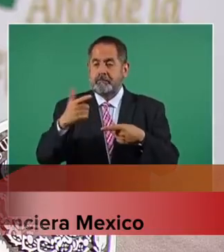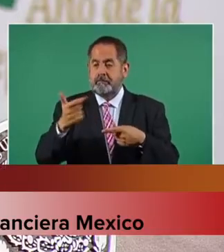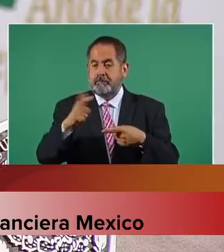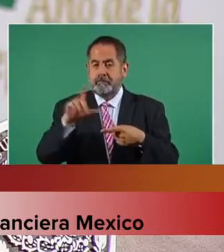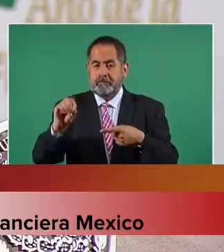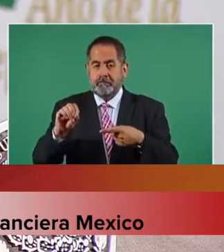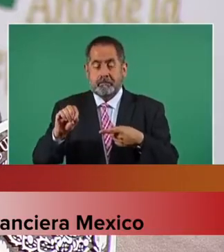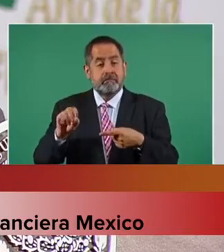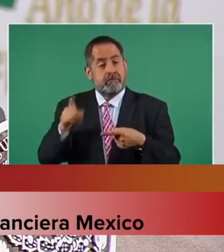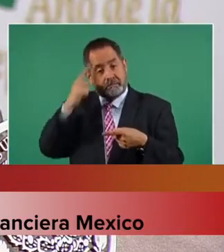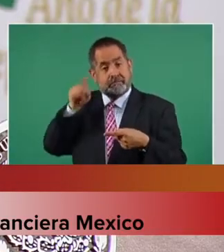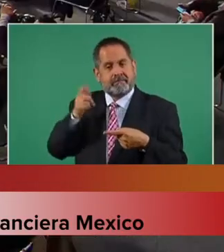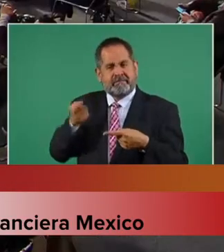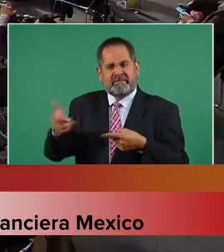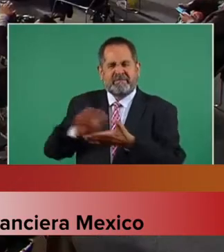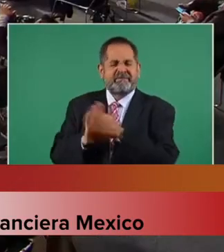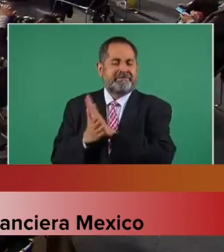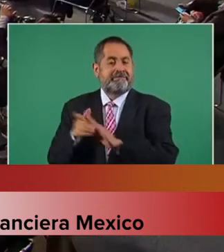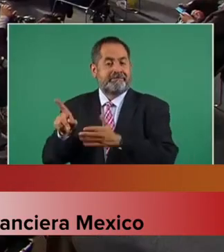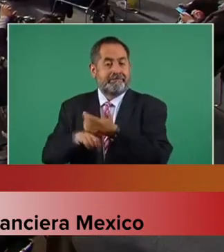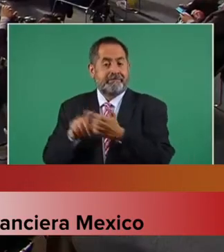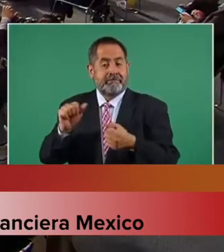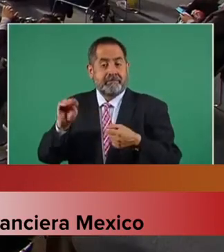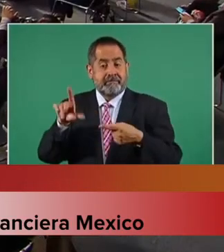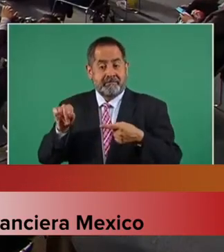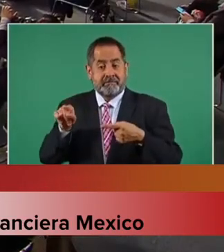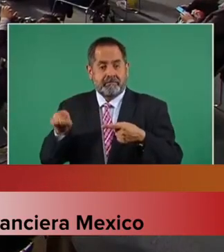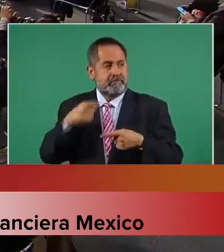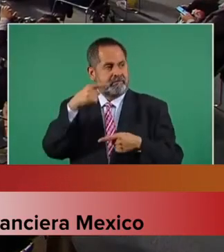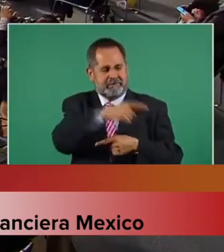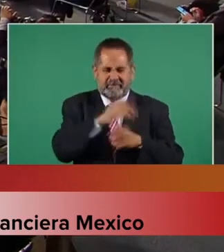el presidente Andrés Manuel López Obrador. Había sido